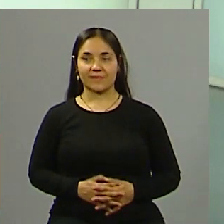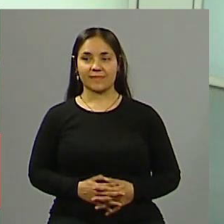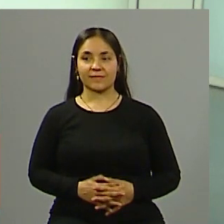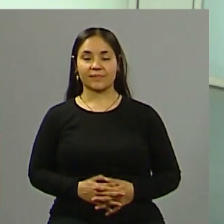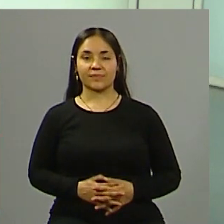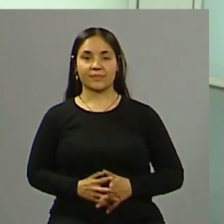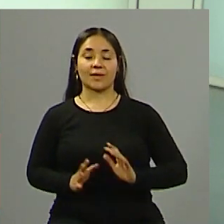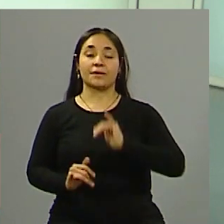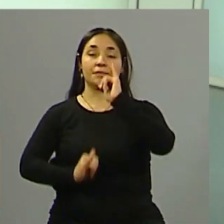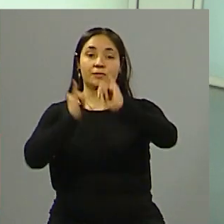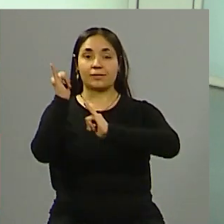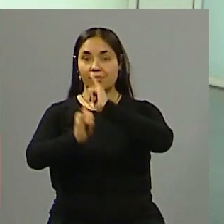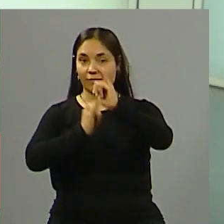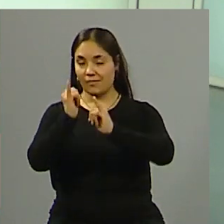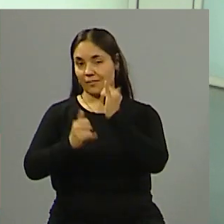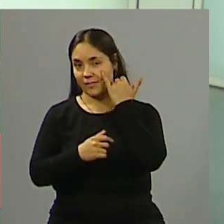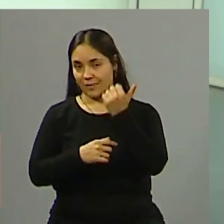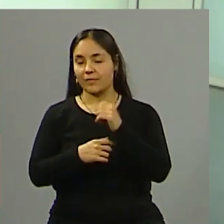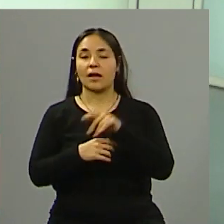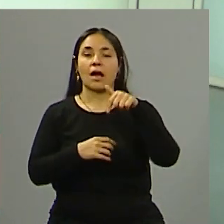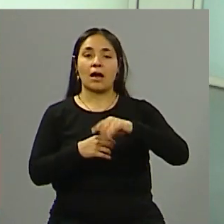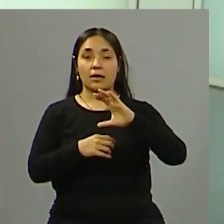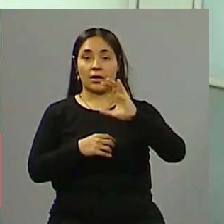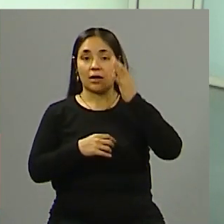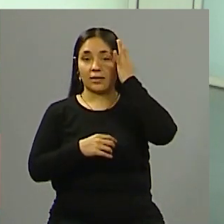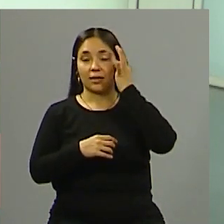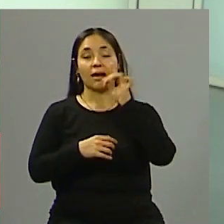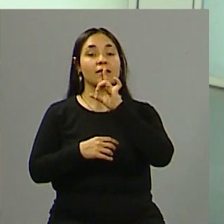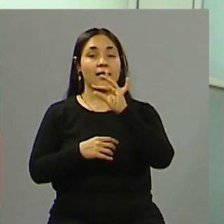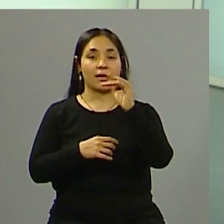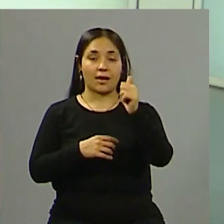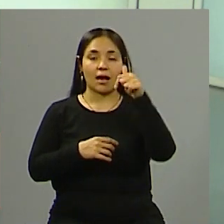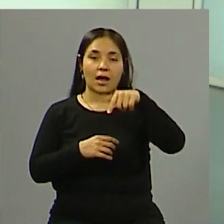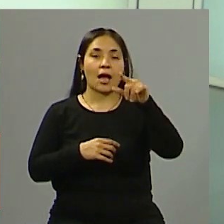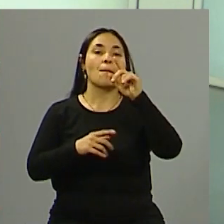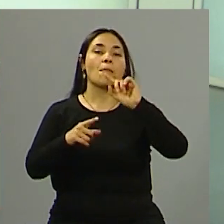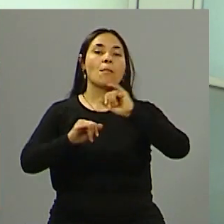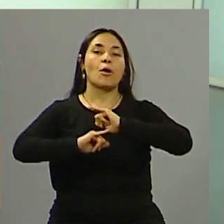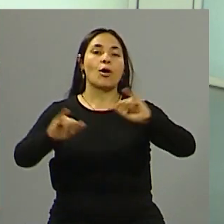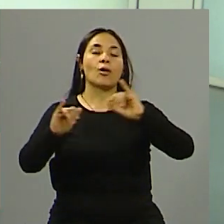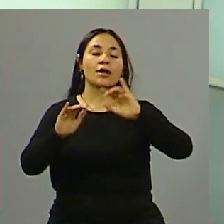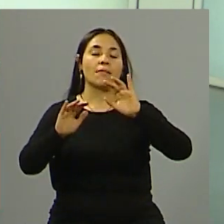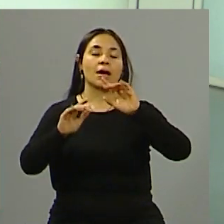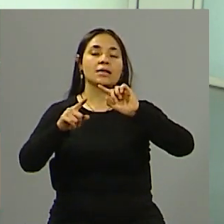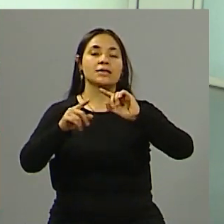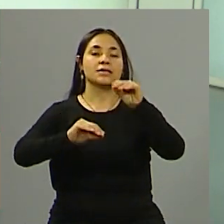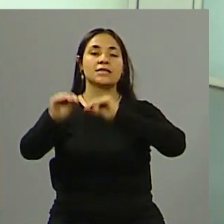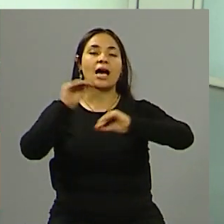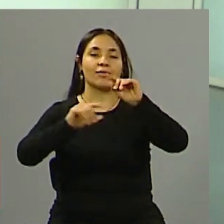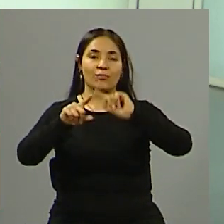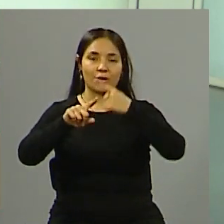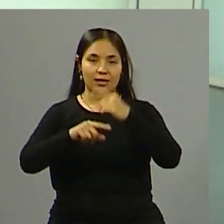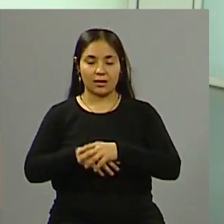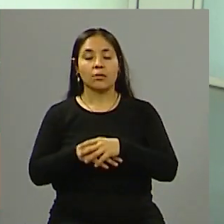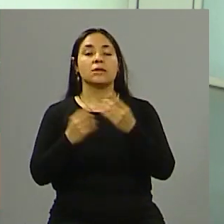Bueno, lo dijimos, ¿no? Estamos en el 30 de la TDA aquí en Chat Político analizando las medidas económicas anunciadas por el gobierno nacional